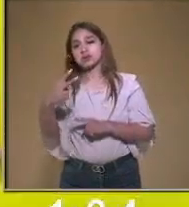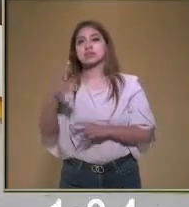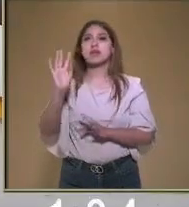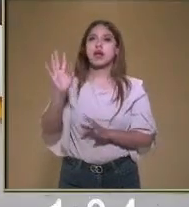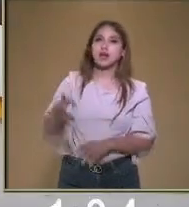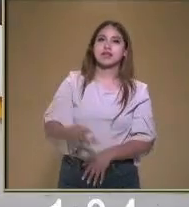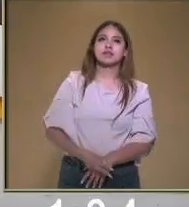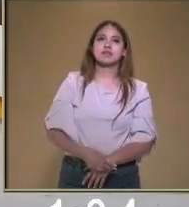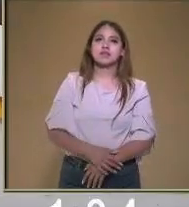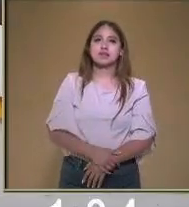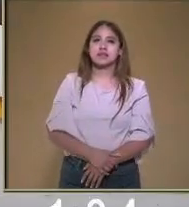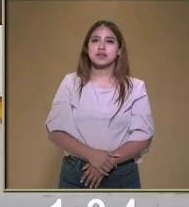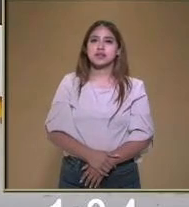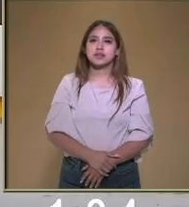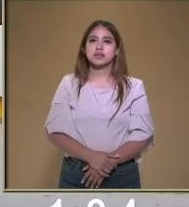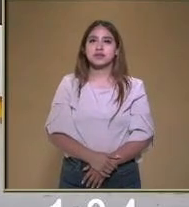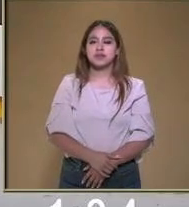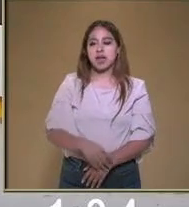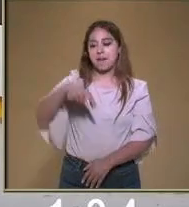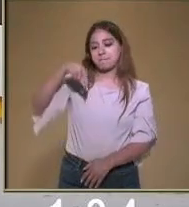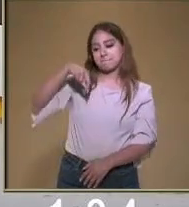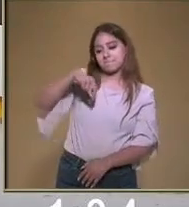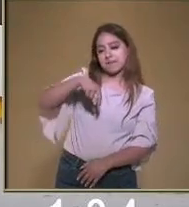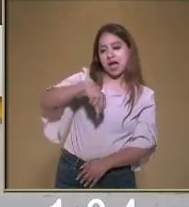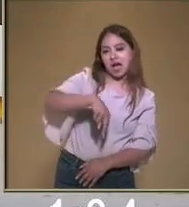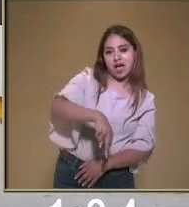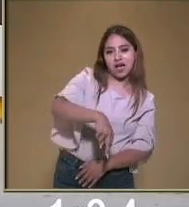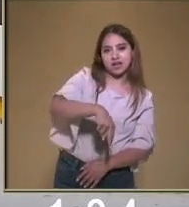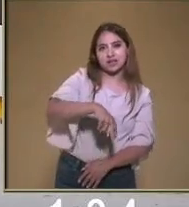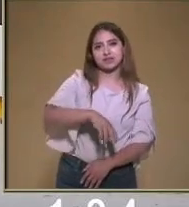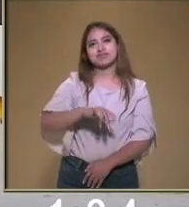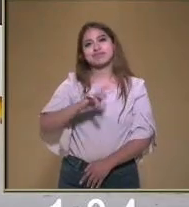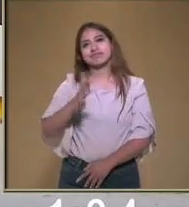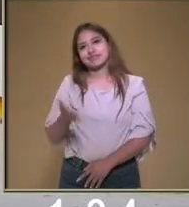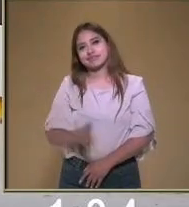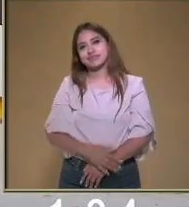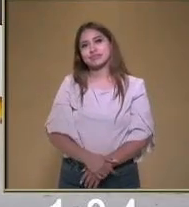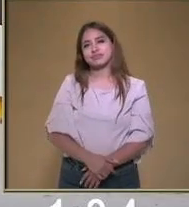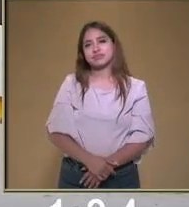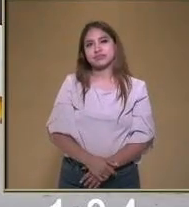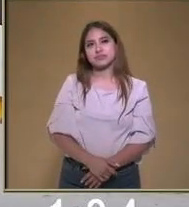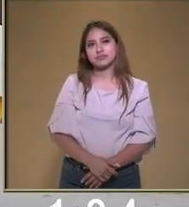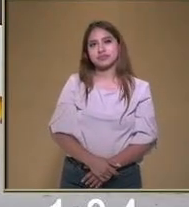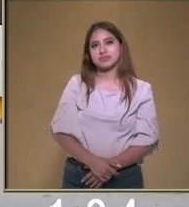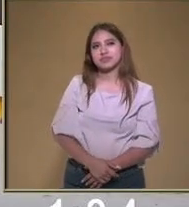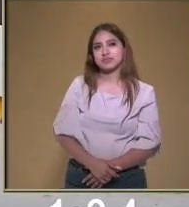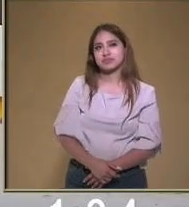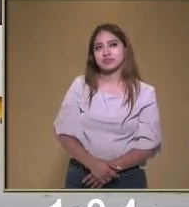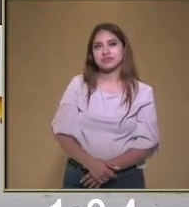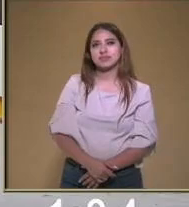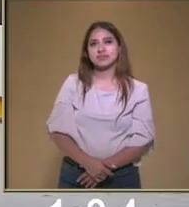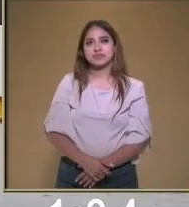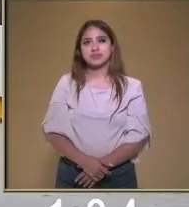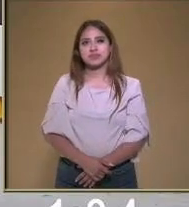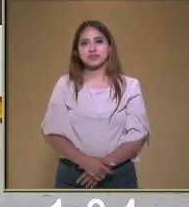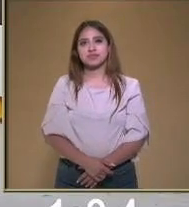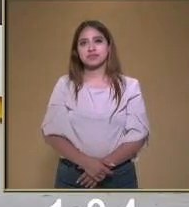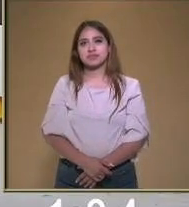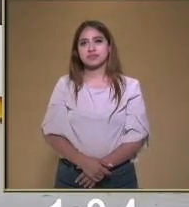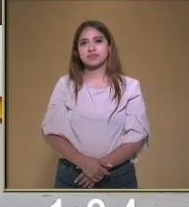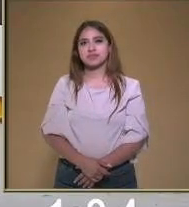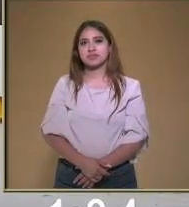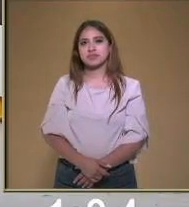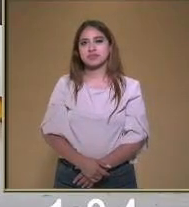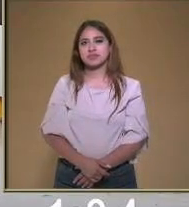Uno por dos. Y bajo. ¿Qué pasa? Va. A las... Retrocedió. Tlaxcali, ¿verdad? Tlaxcali dijimos que eran tortillas. Tortillas.